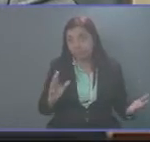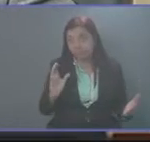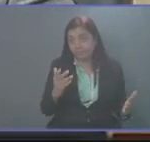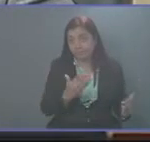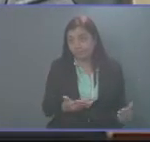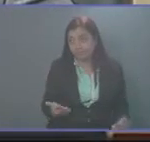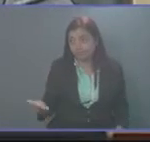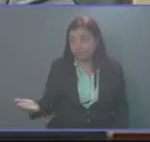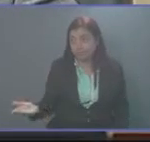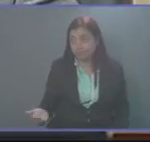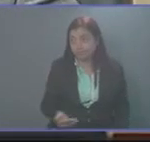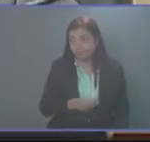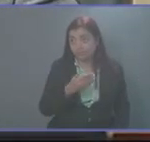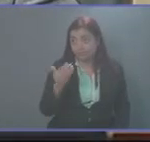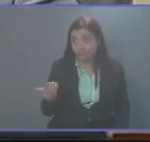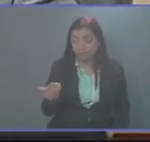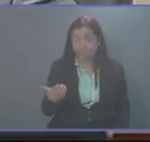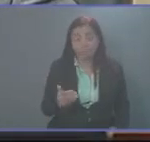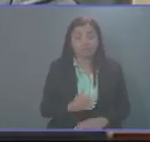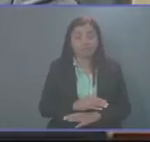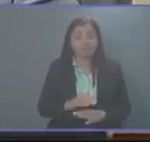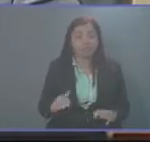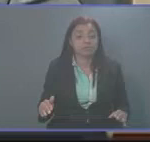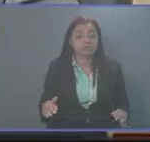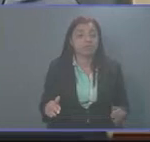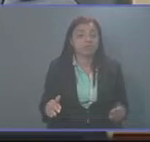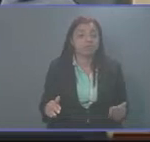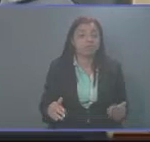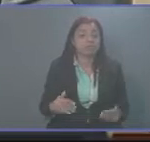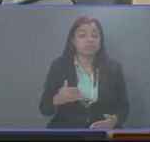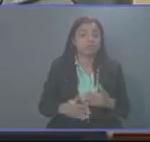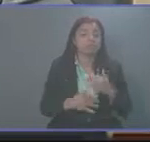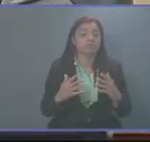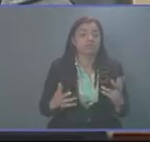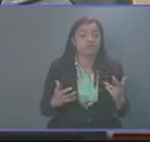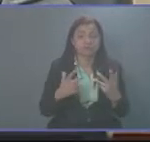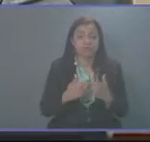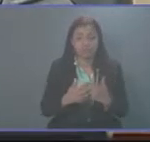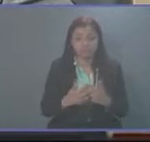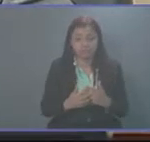cosa que se está terminando de consolidar